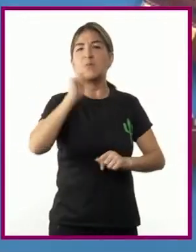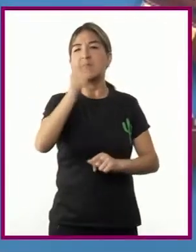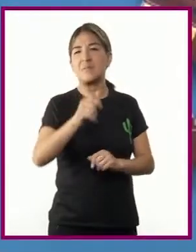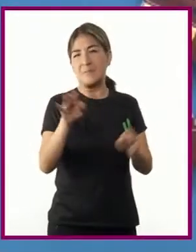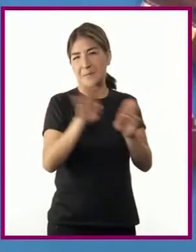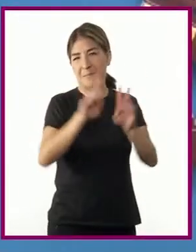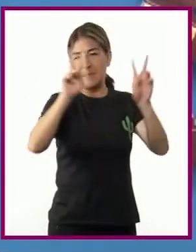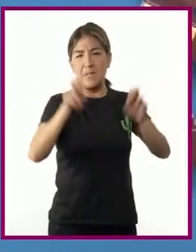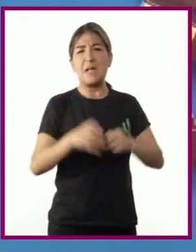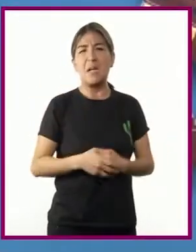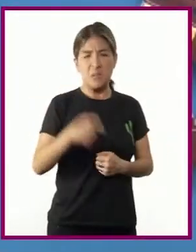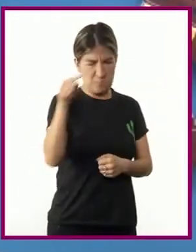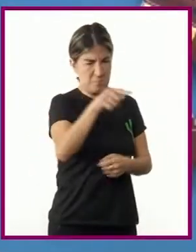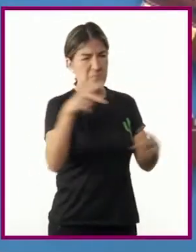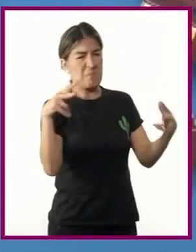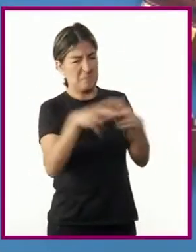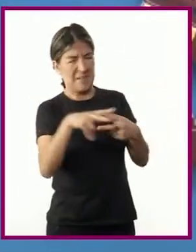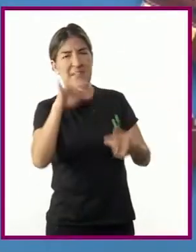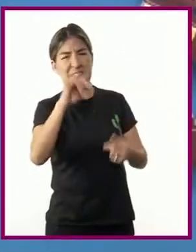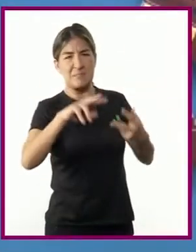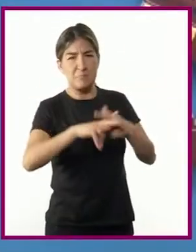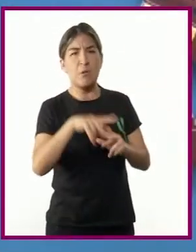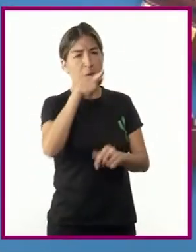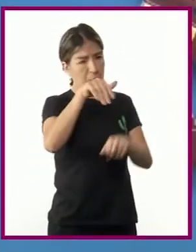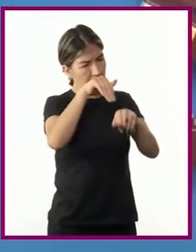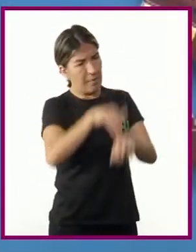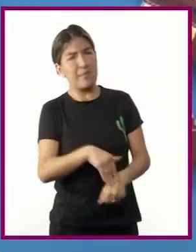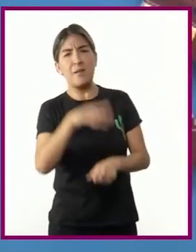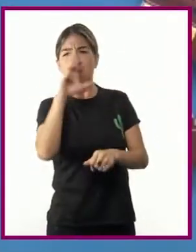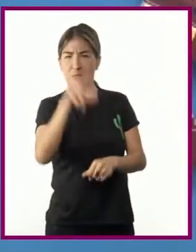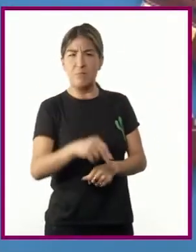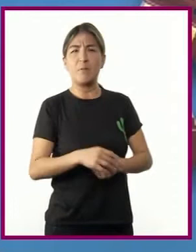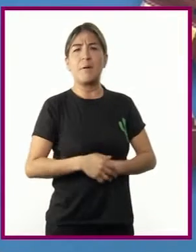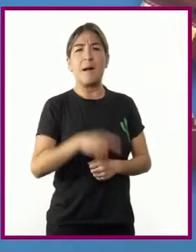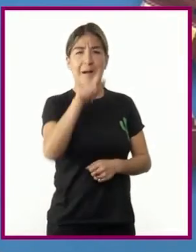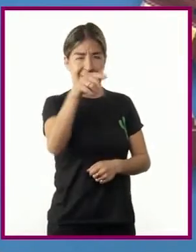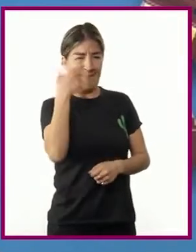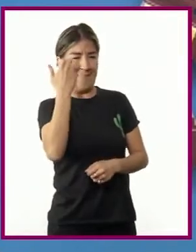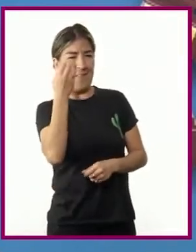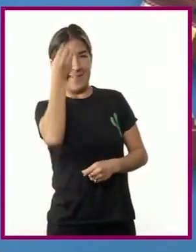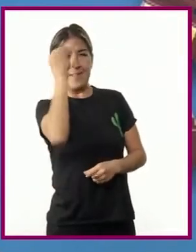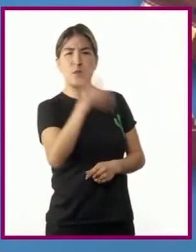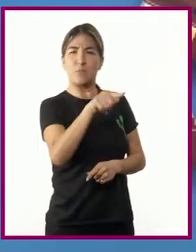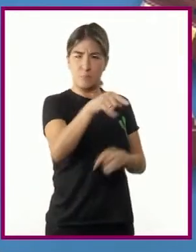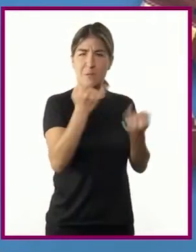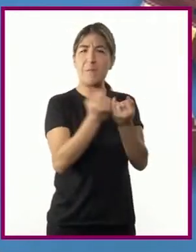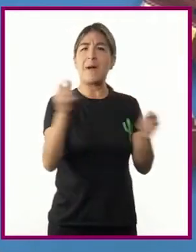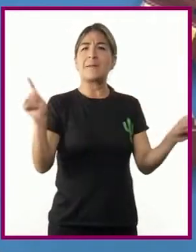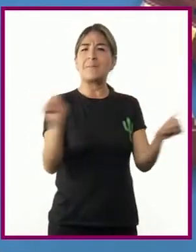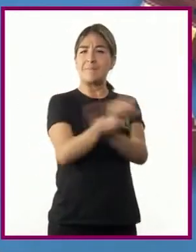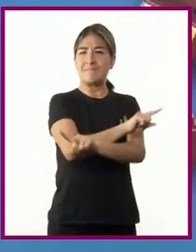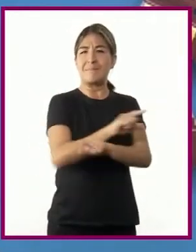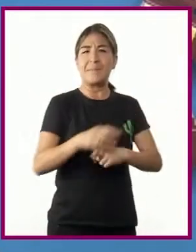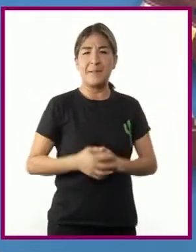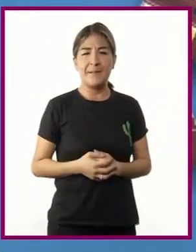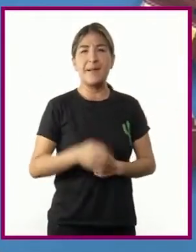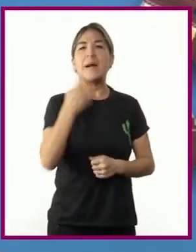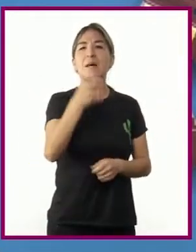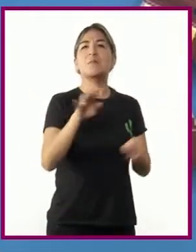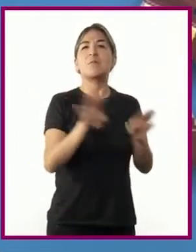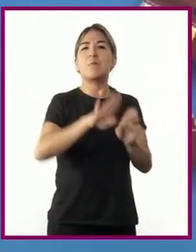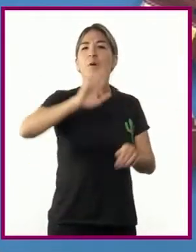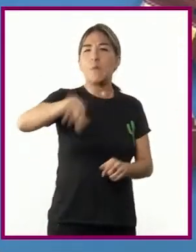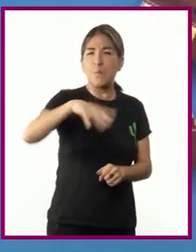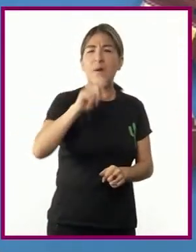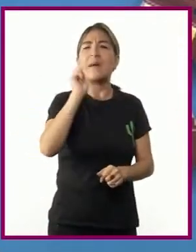como pelea, pelea, no te dejes, lo hizo a propósito, desquítate, buscando con ello